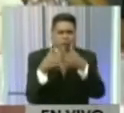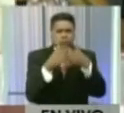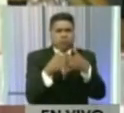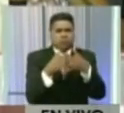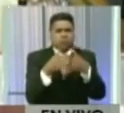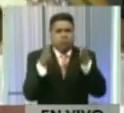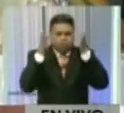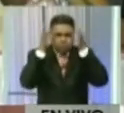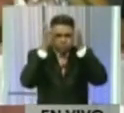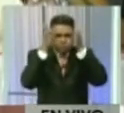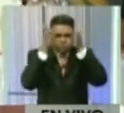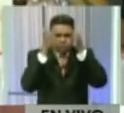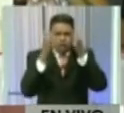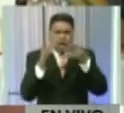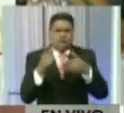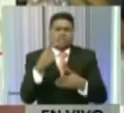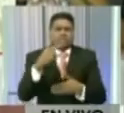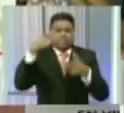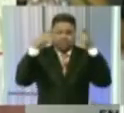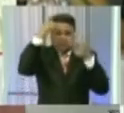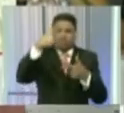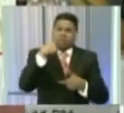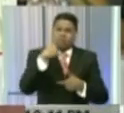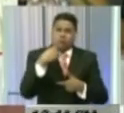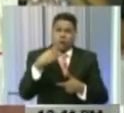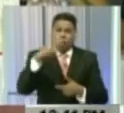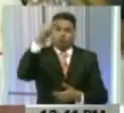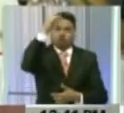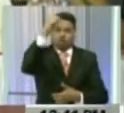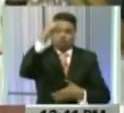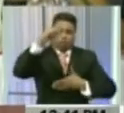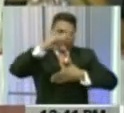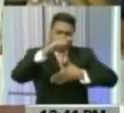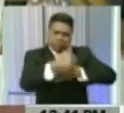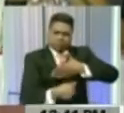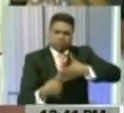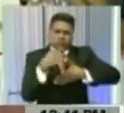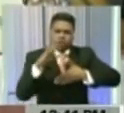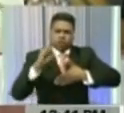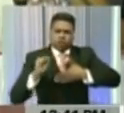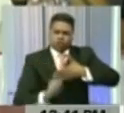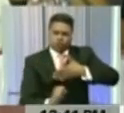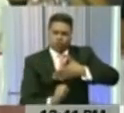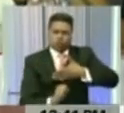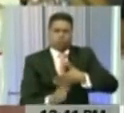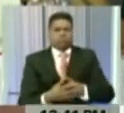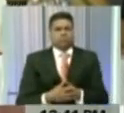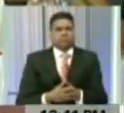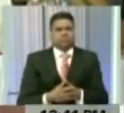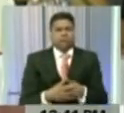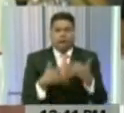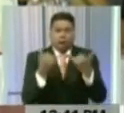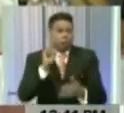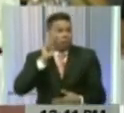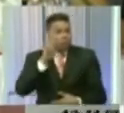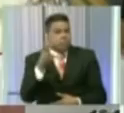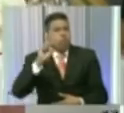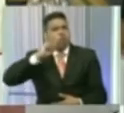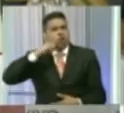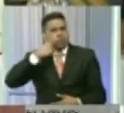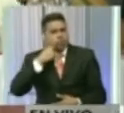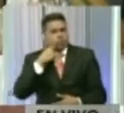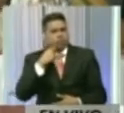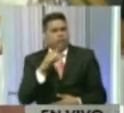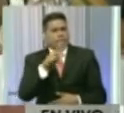Chávez dijo, nuestro norte es el sur. Y hoy, no solamente vemos para Estados Unidos, nosotros vemos a Rusia, Nosotros vemos a